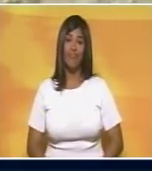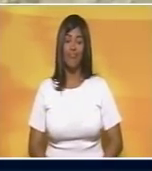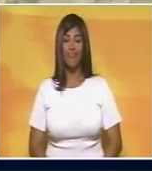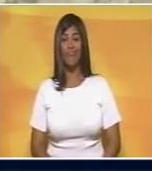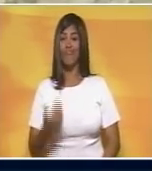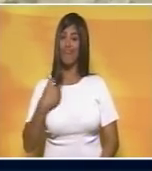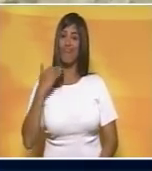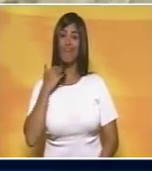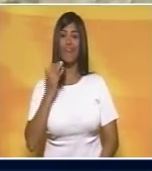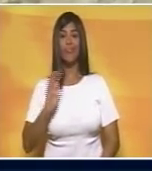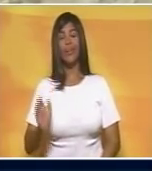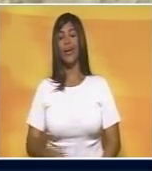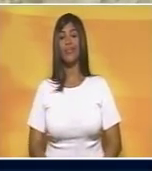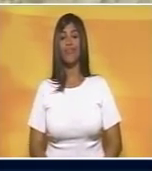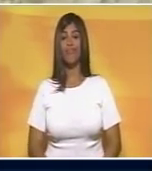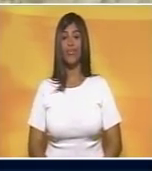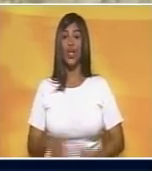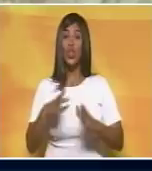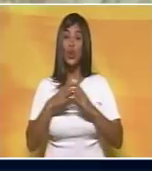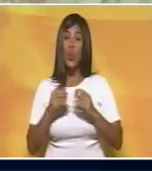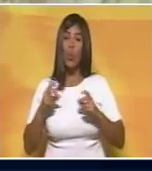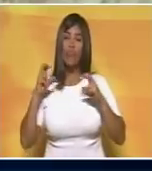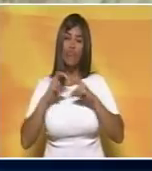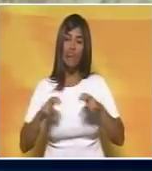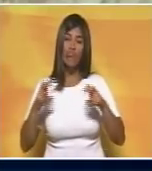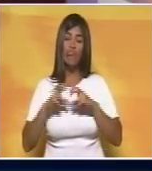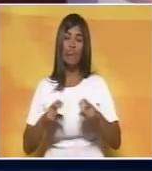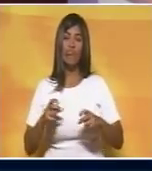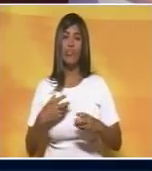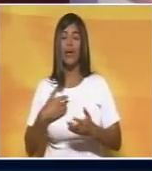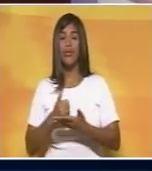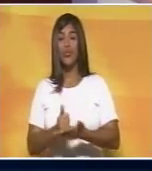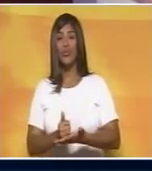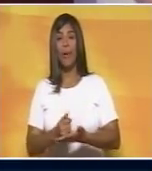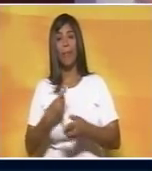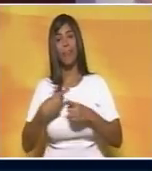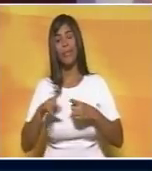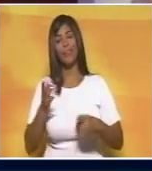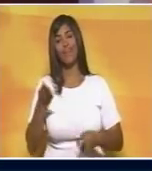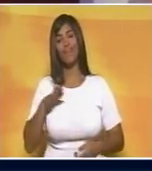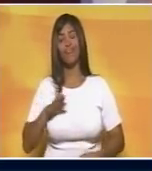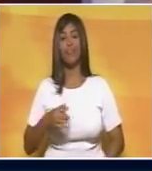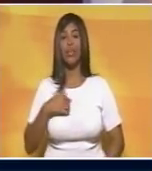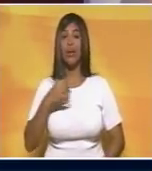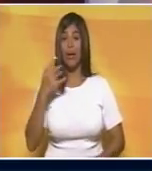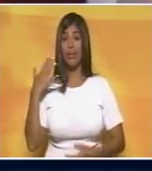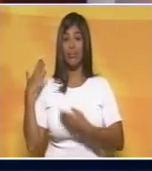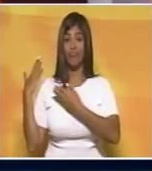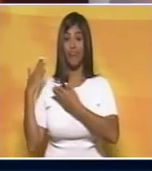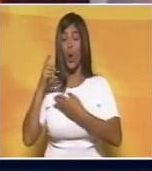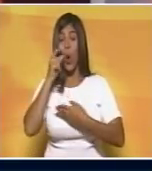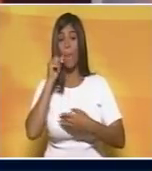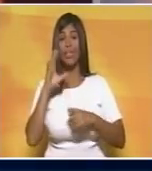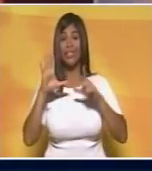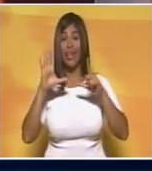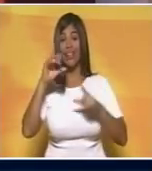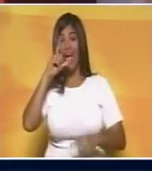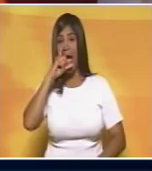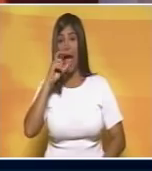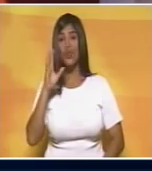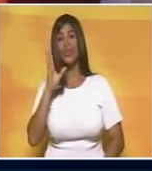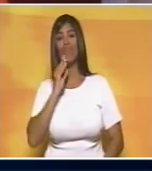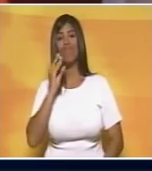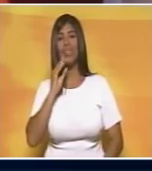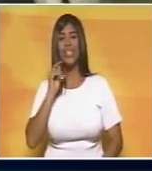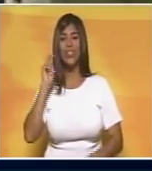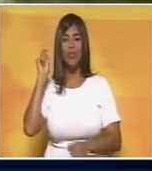ya hicimos todo lo que está en nuestras manos. La familia cuenta que Salomón tenía al menos 7 años de experiencia en labores